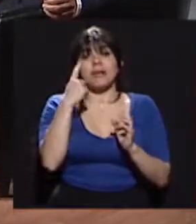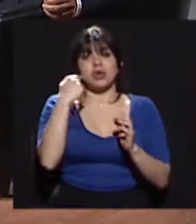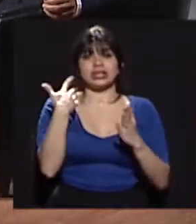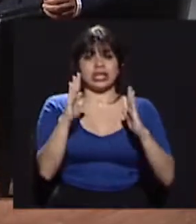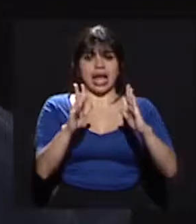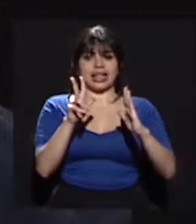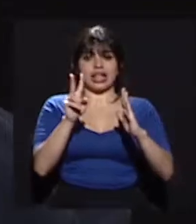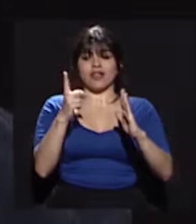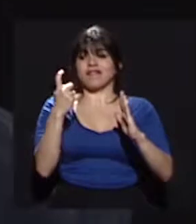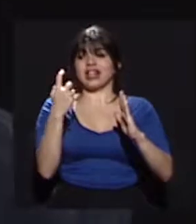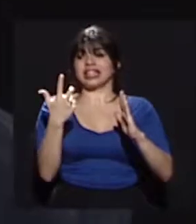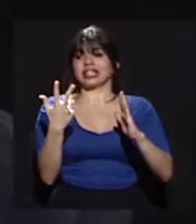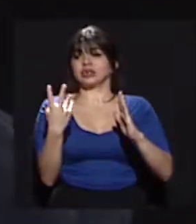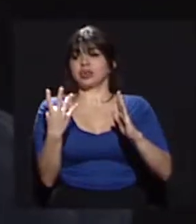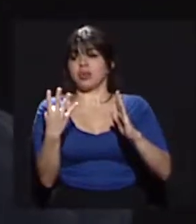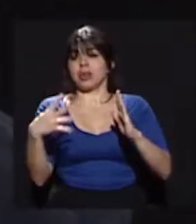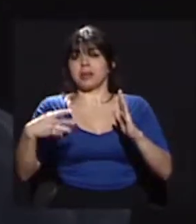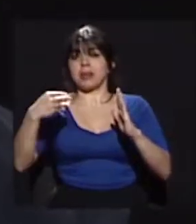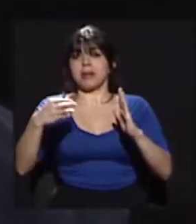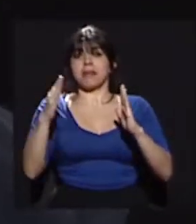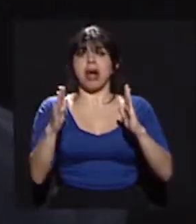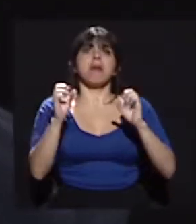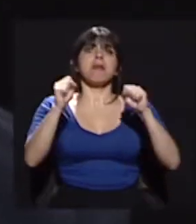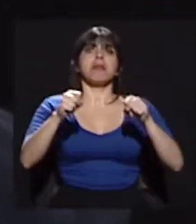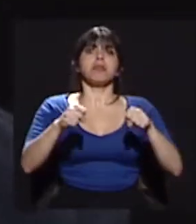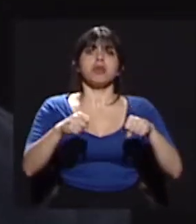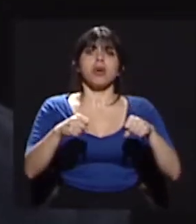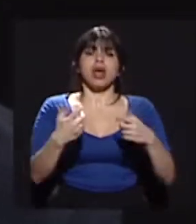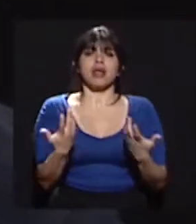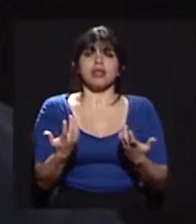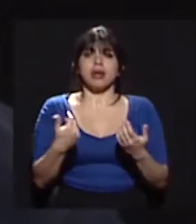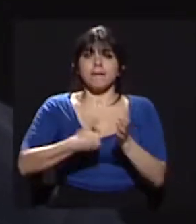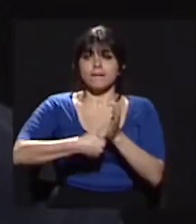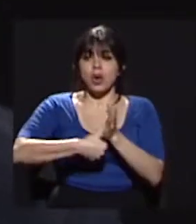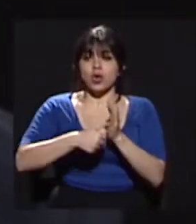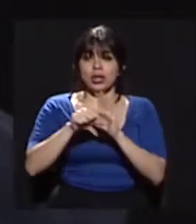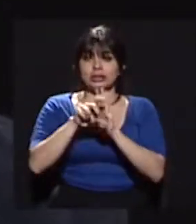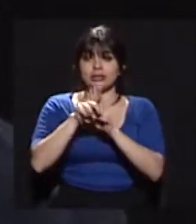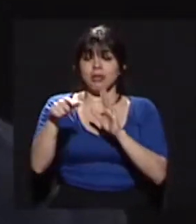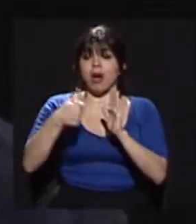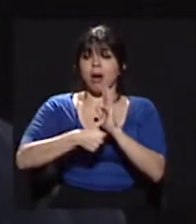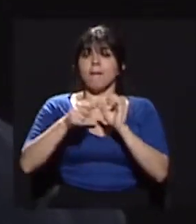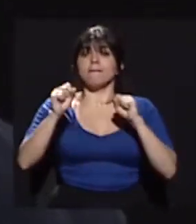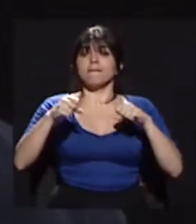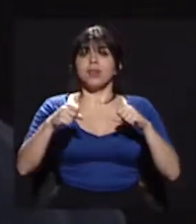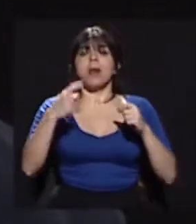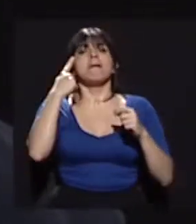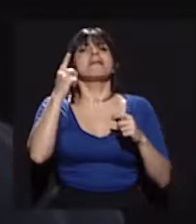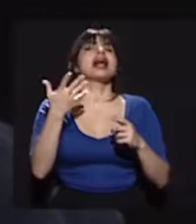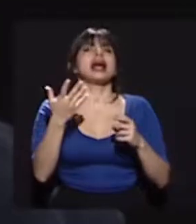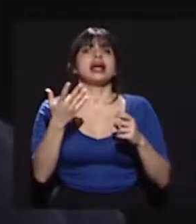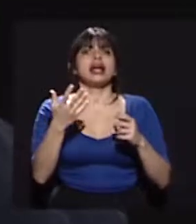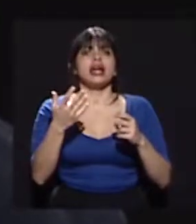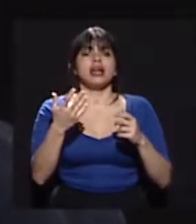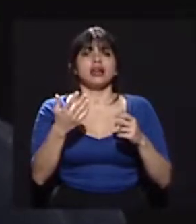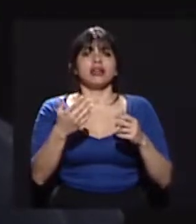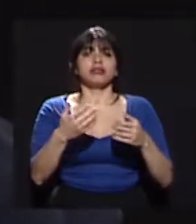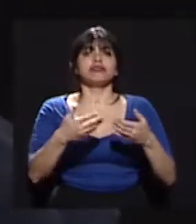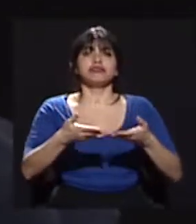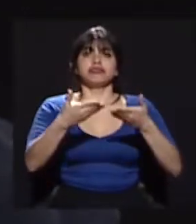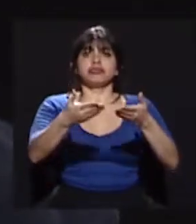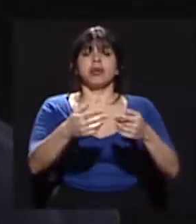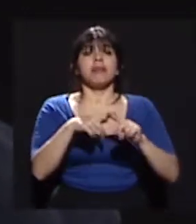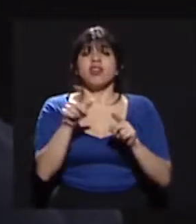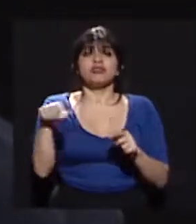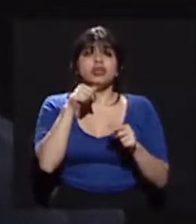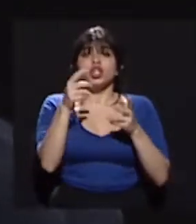32 y vamos a tener 32 votos para que se definiera el debate y